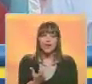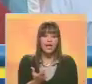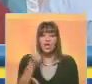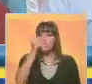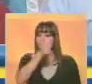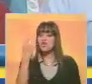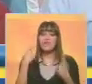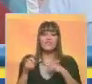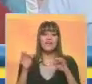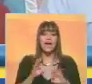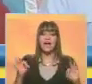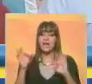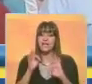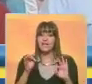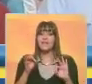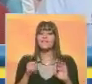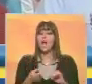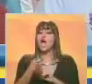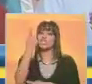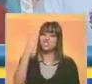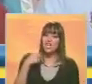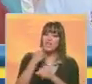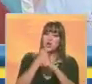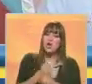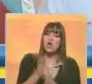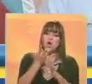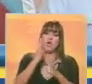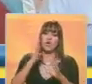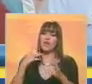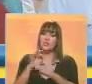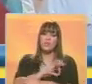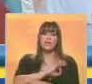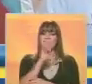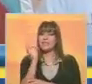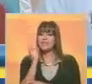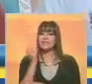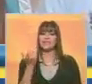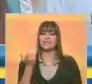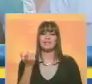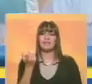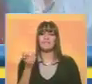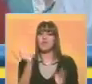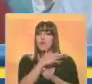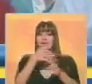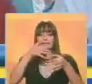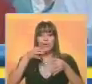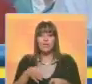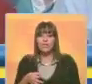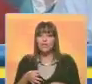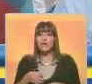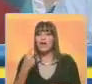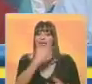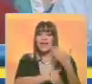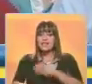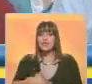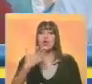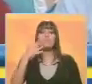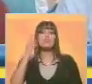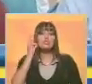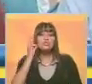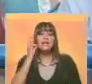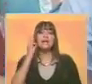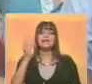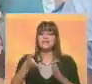domingo no están vendiendo entrada Aquí tenemos desde ayer haciendo la cola todo el día además sin seguridad huidos hubo muchachas que